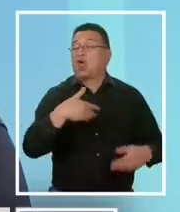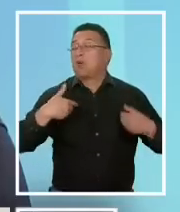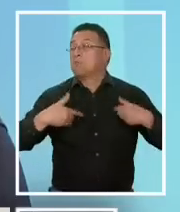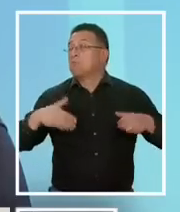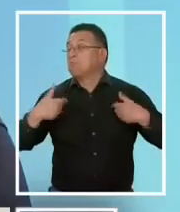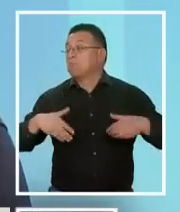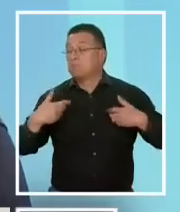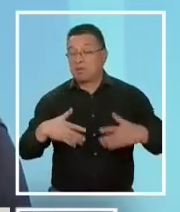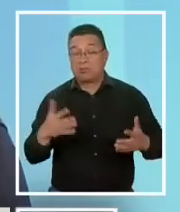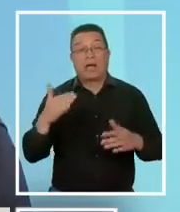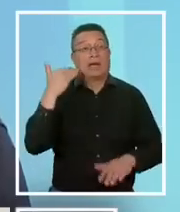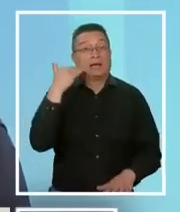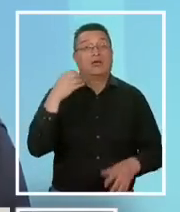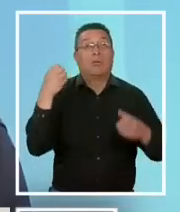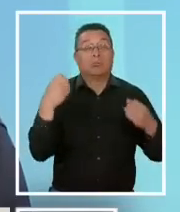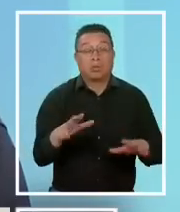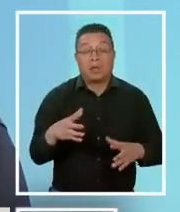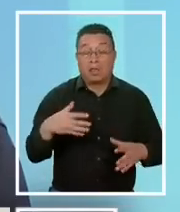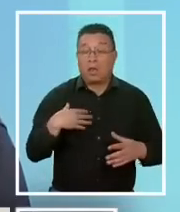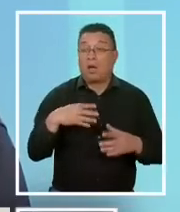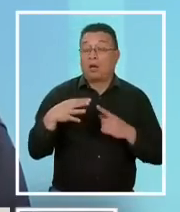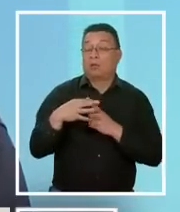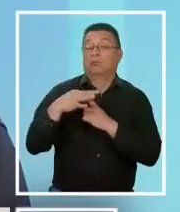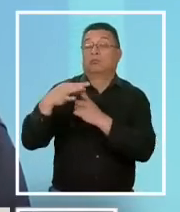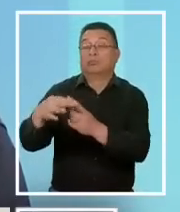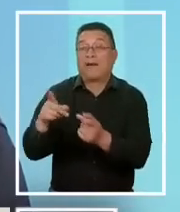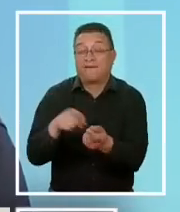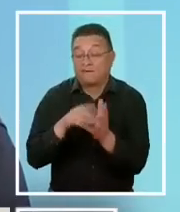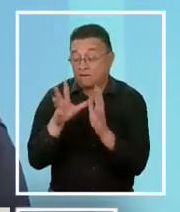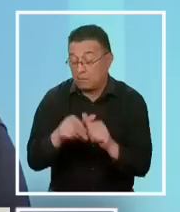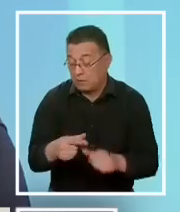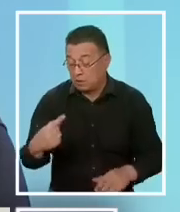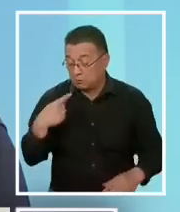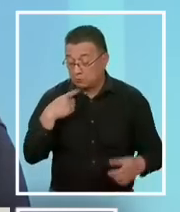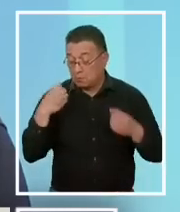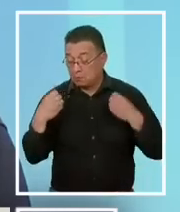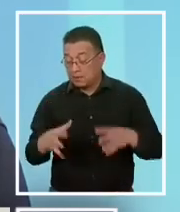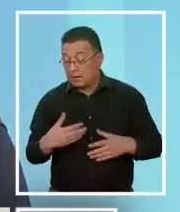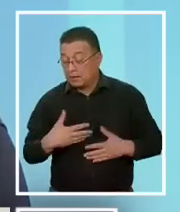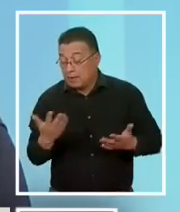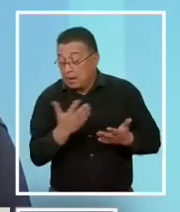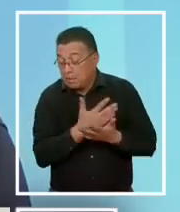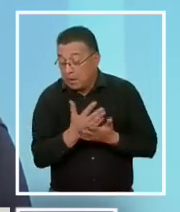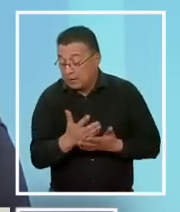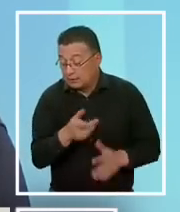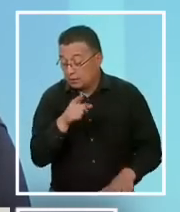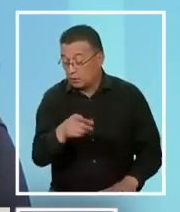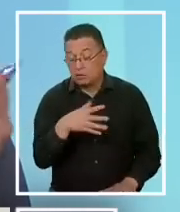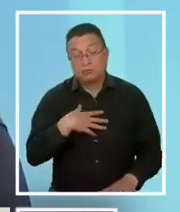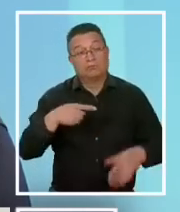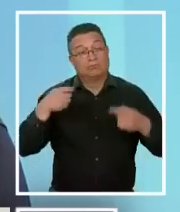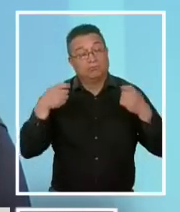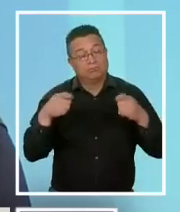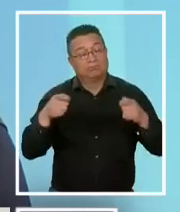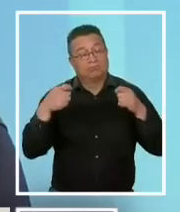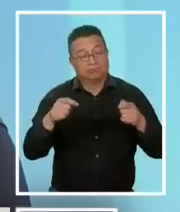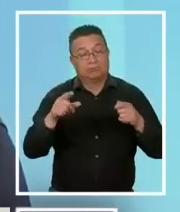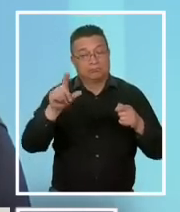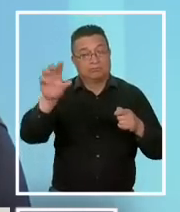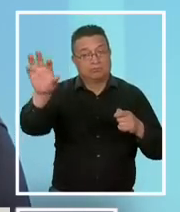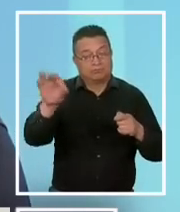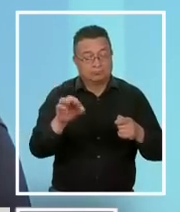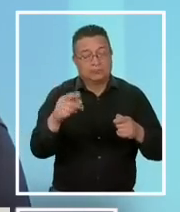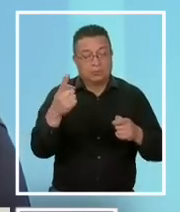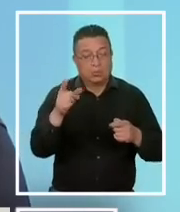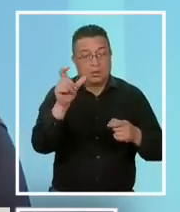importara tanto en niños que están perdiendo la posibilidad de estar en una familia Qué pasa usted ha tratado de oficiar a alguien para que para